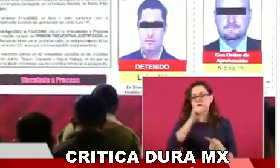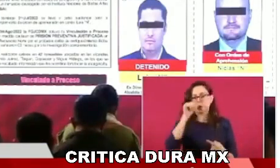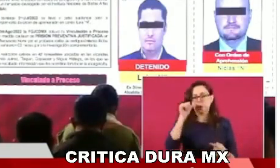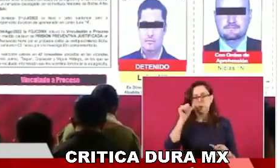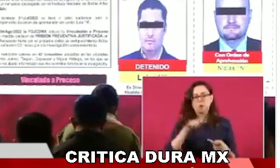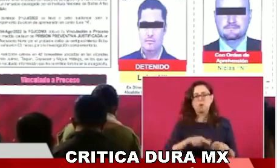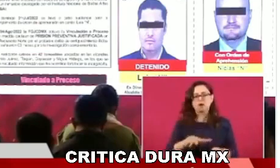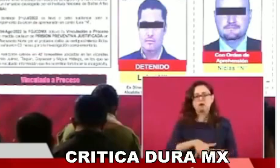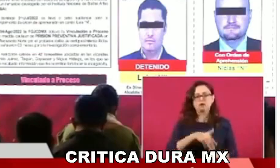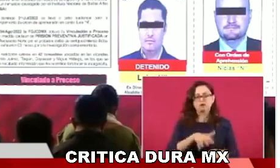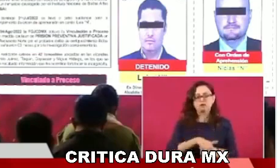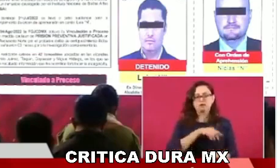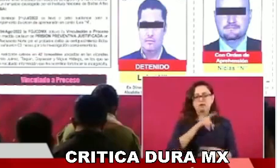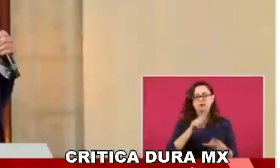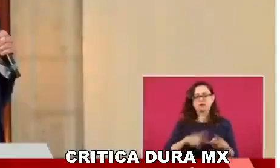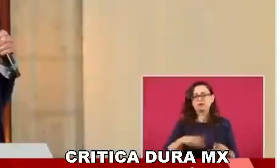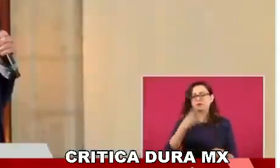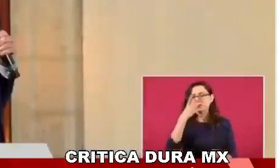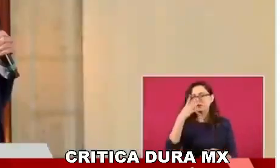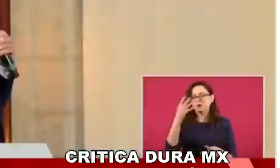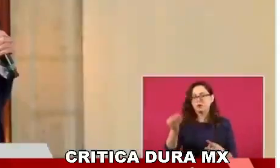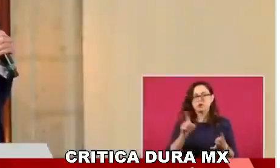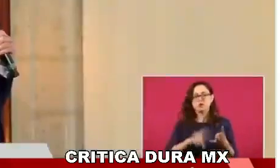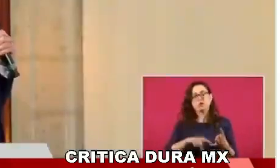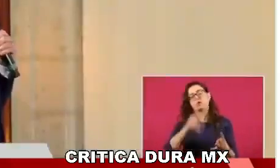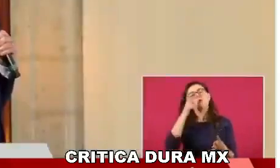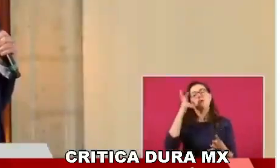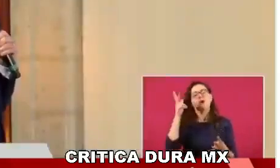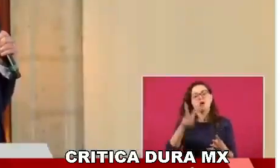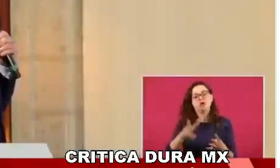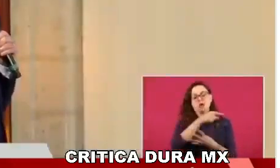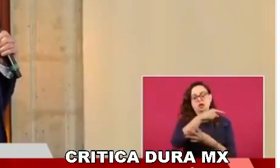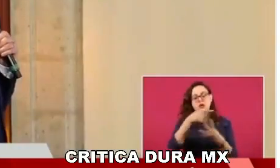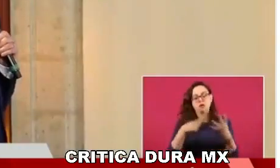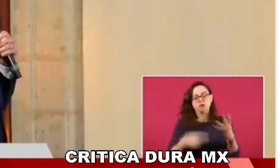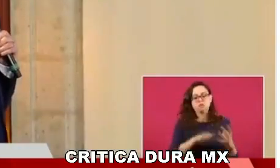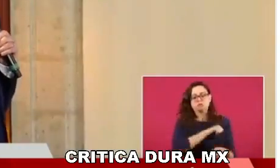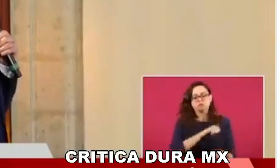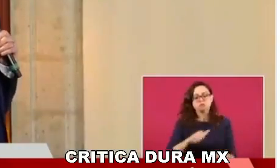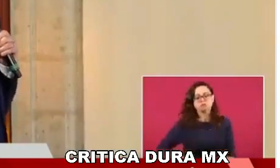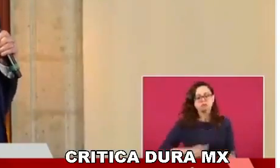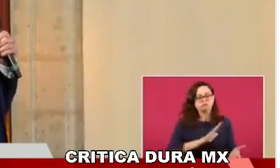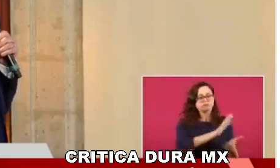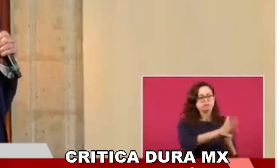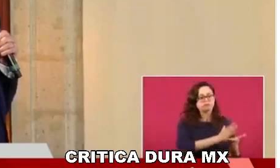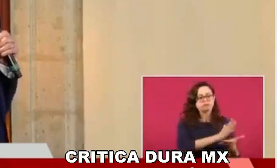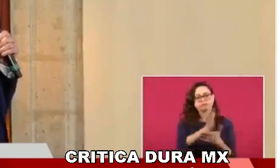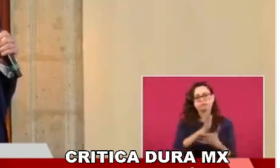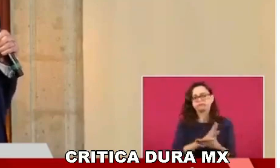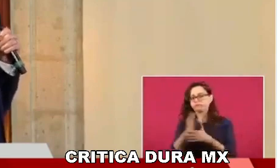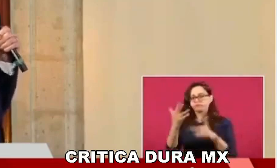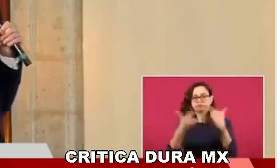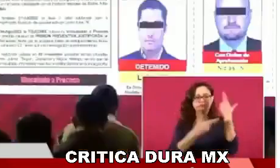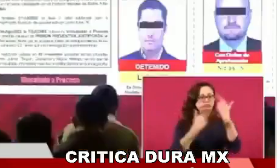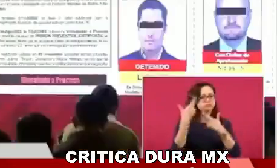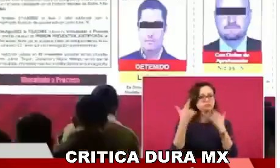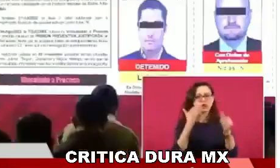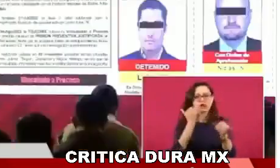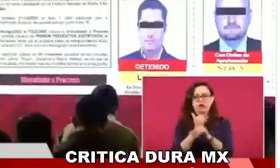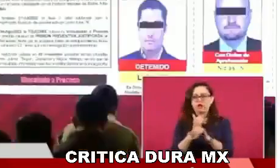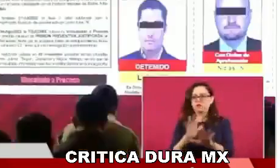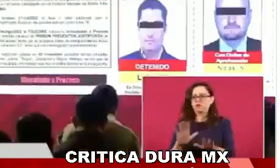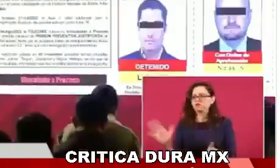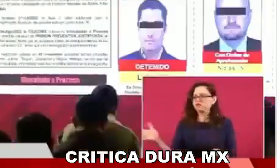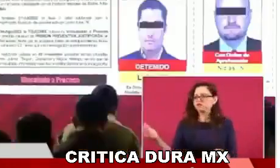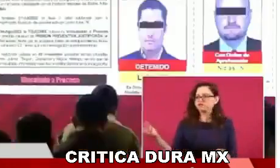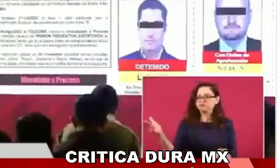Tlalpan, Coyoacán y Miguel Hidalgo, en las que se han recabado por parte de la Fiscalía información que ha